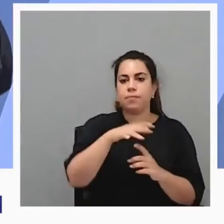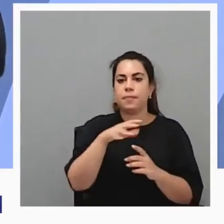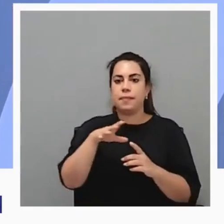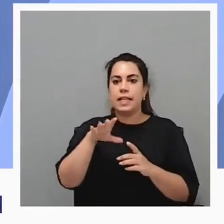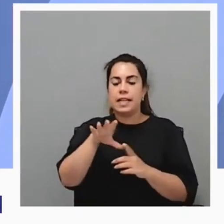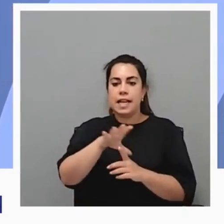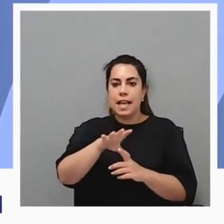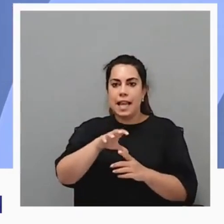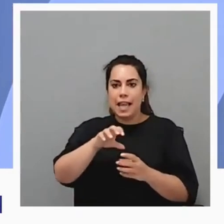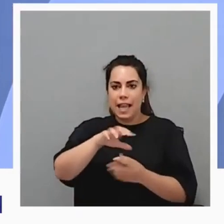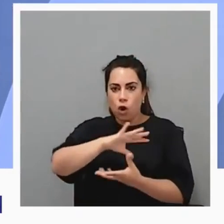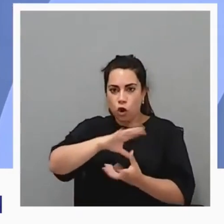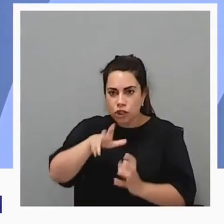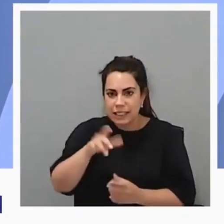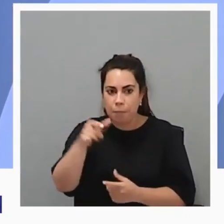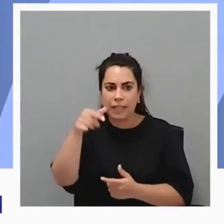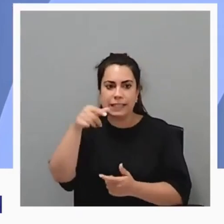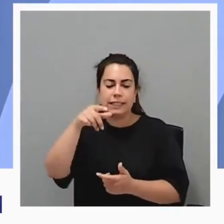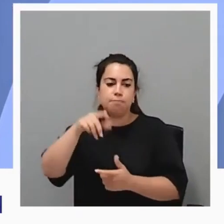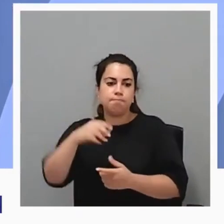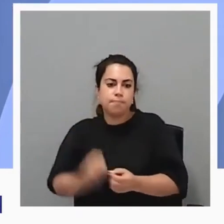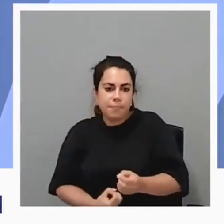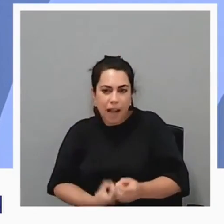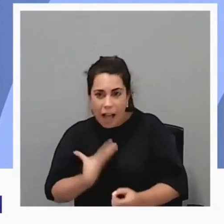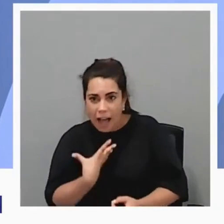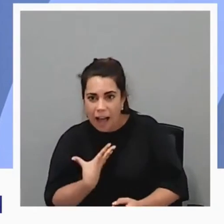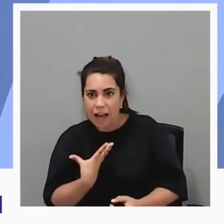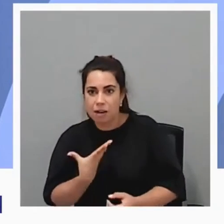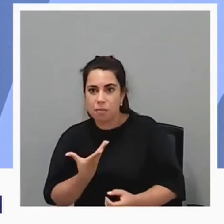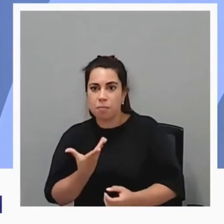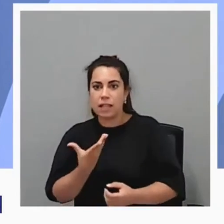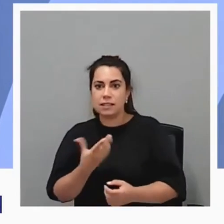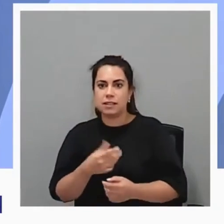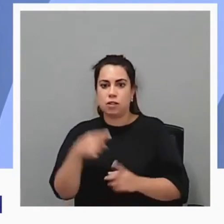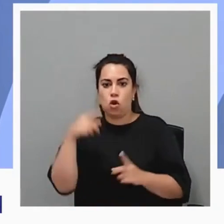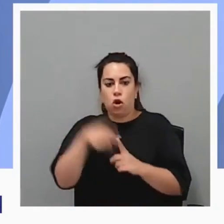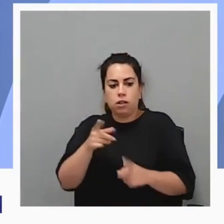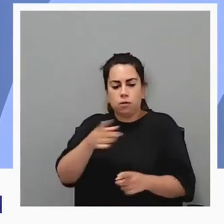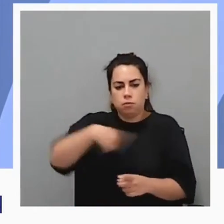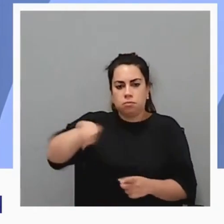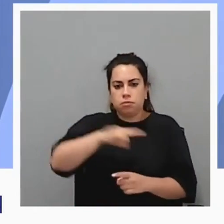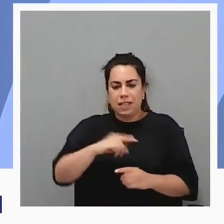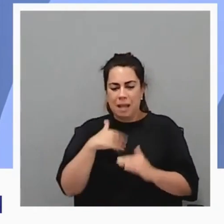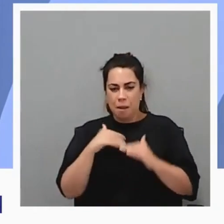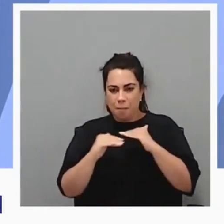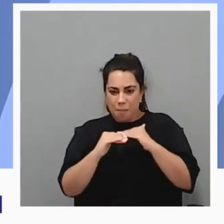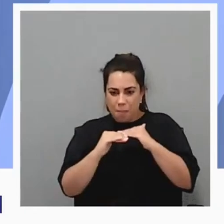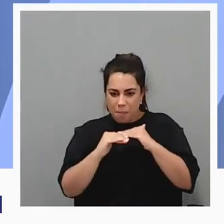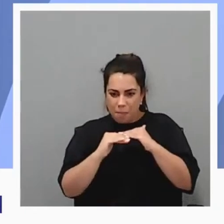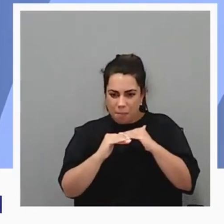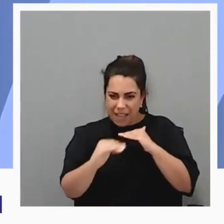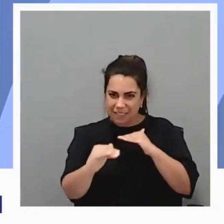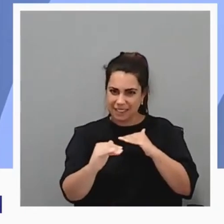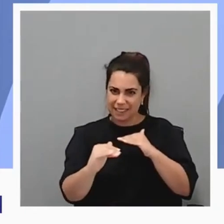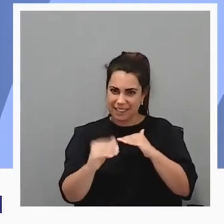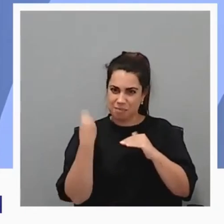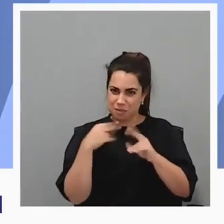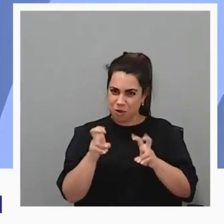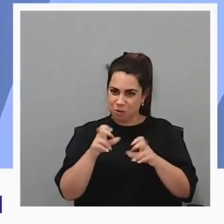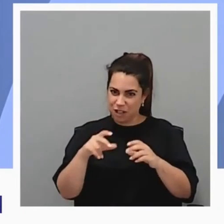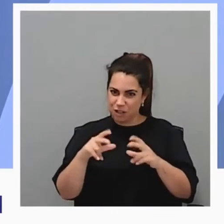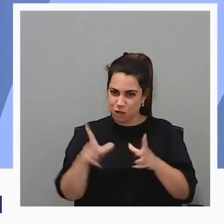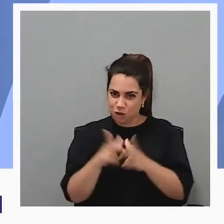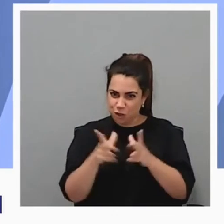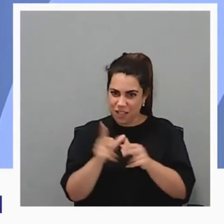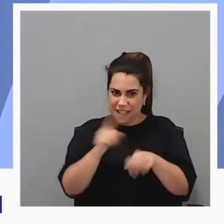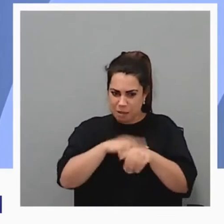almas que sean capaces de mantenerla durante a lo largo del tiempo y que